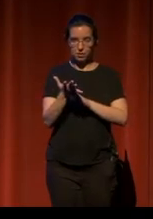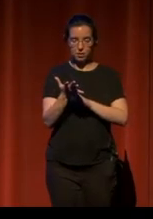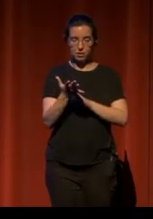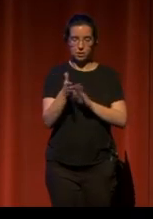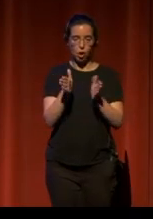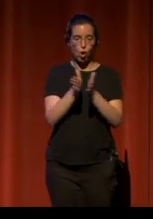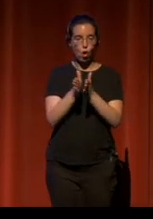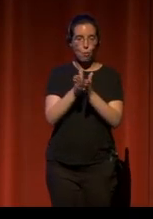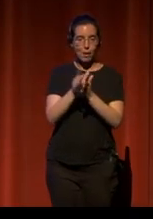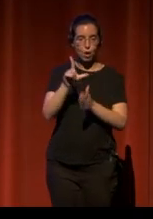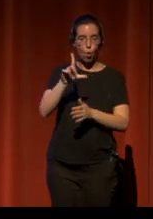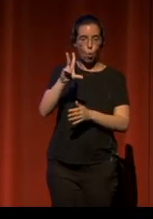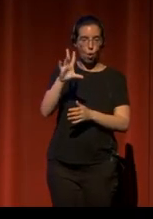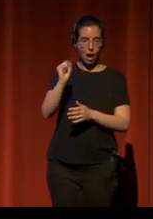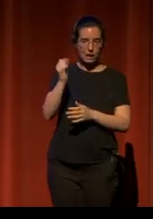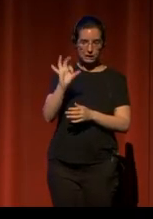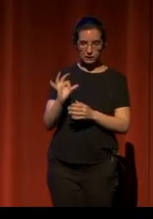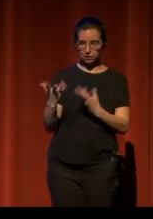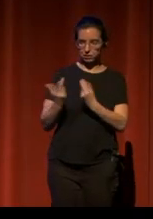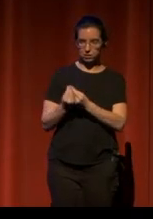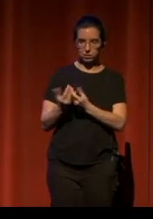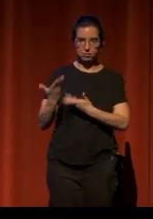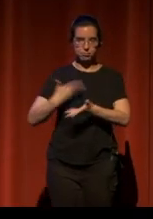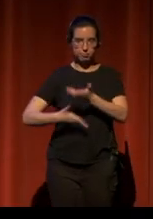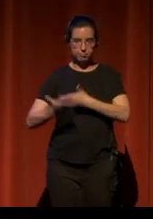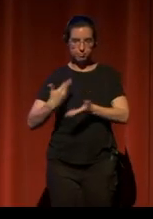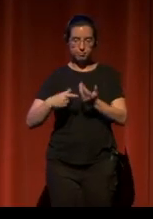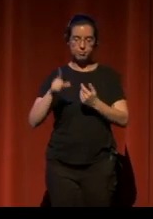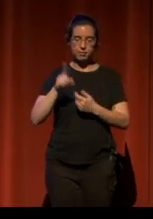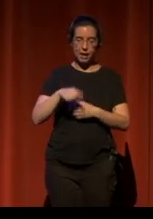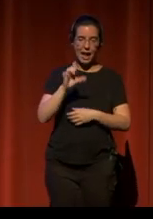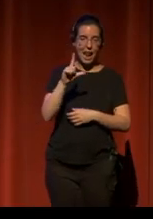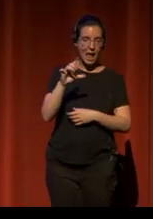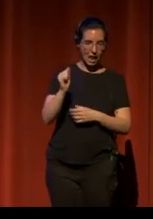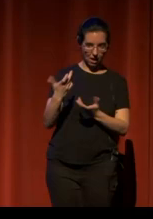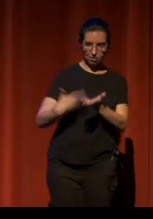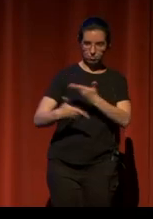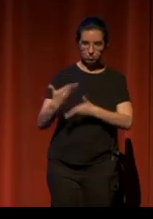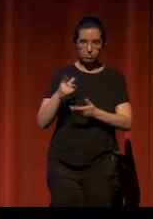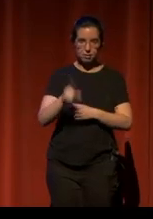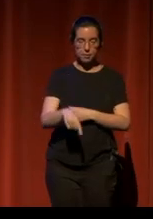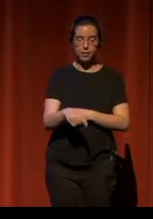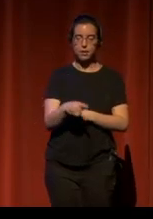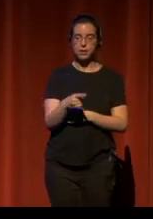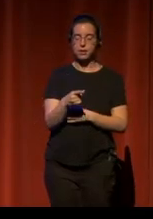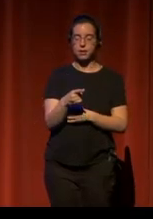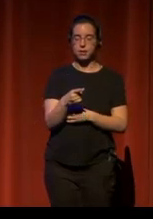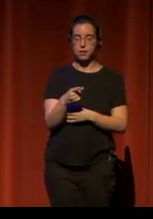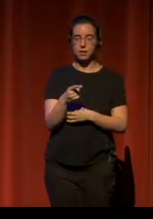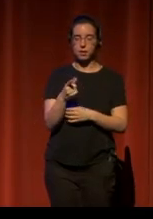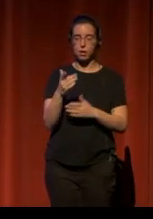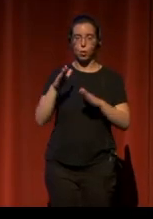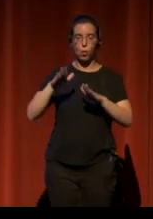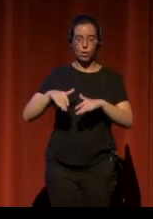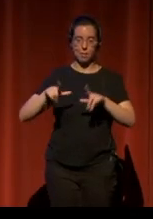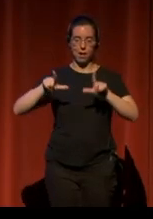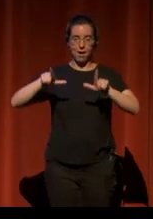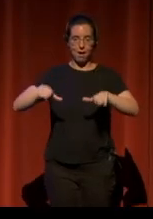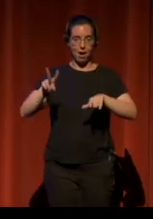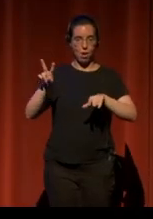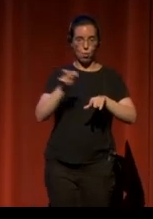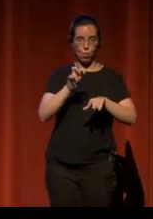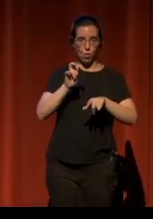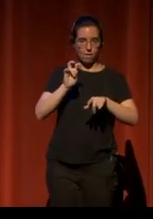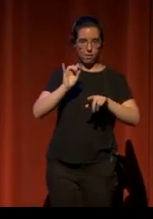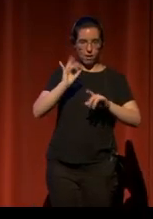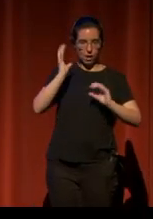con mi compañero Lucas y en la que colabora también Elena bería es la caja de la innovación de